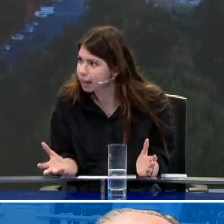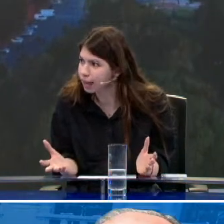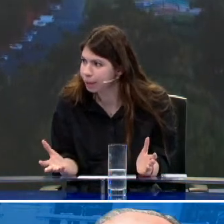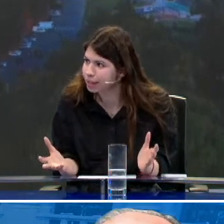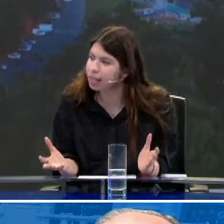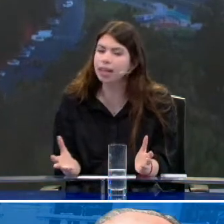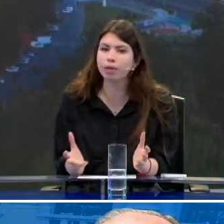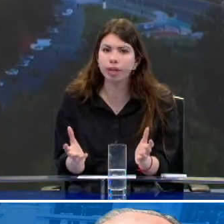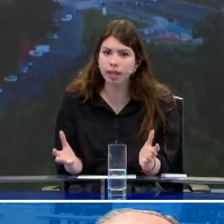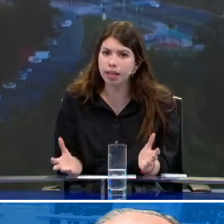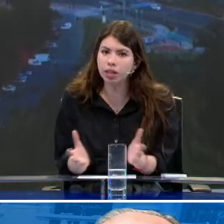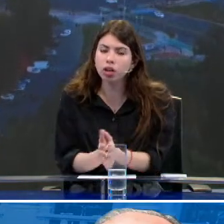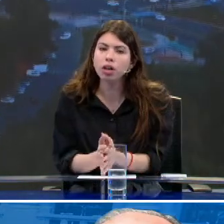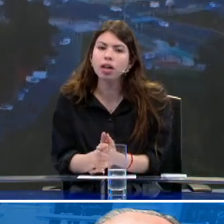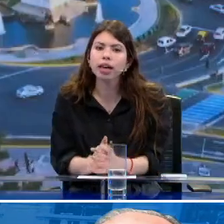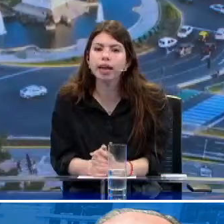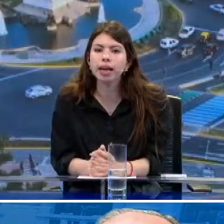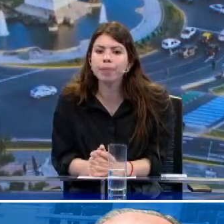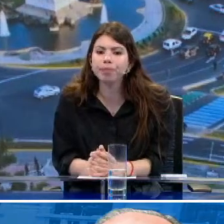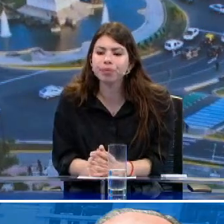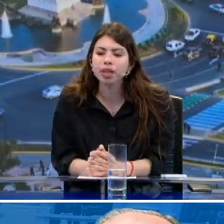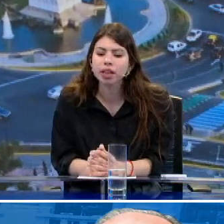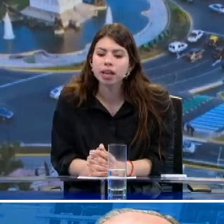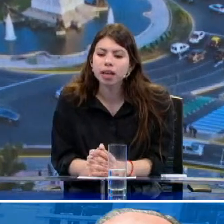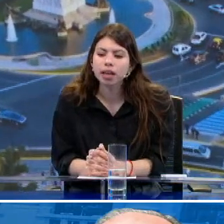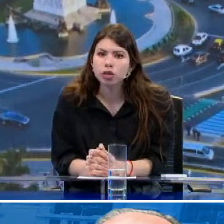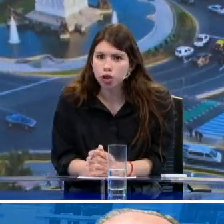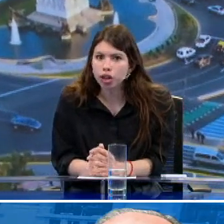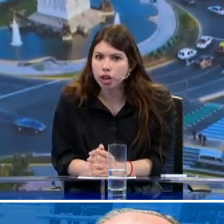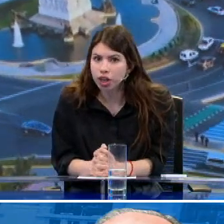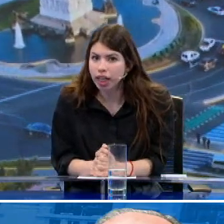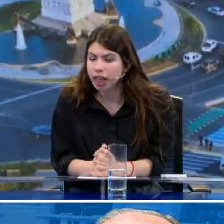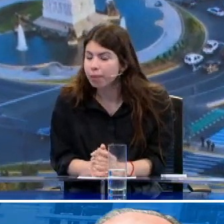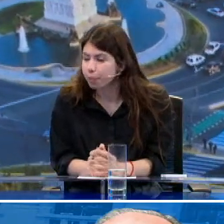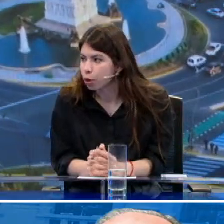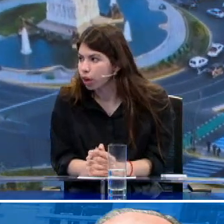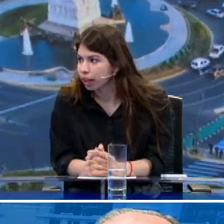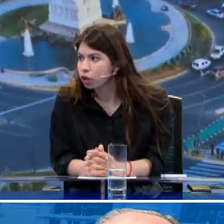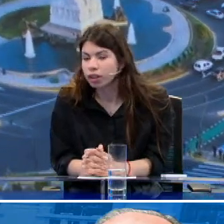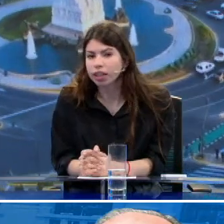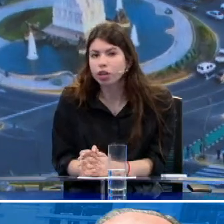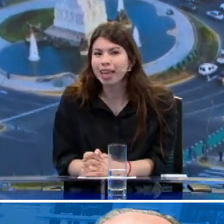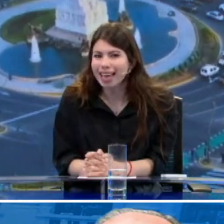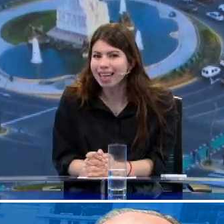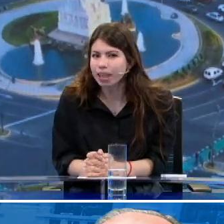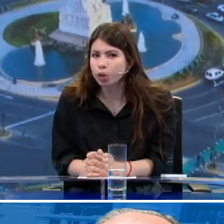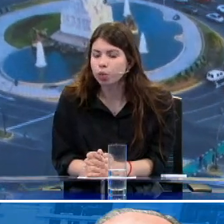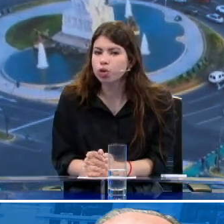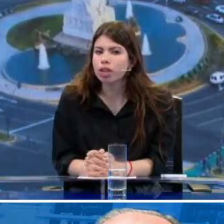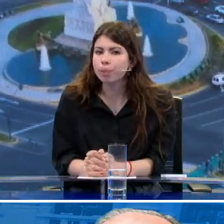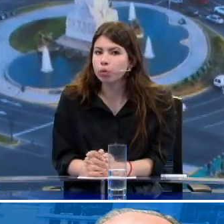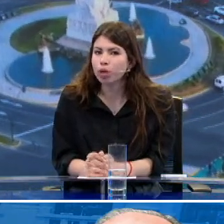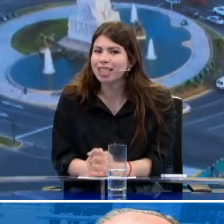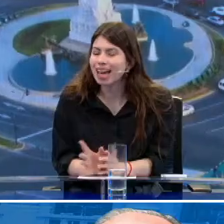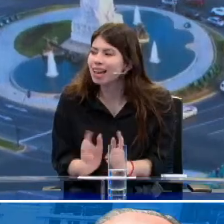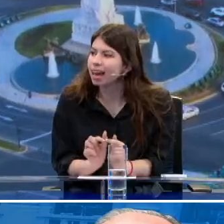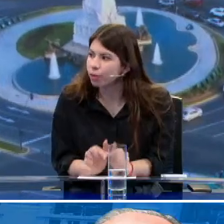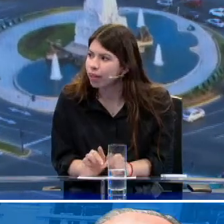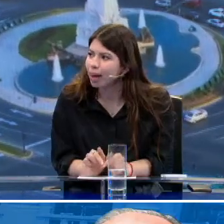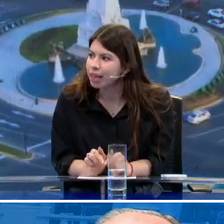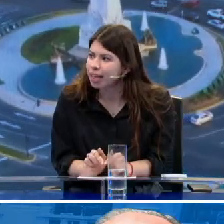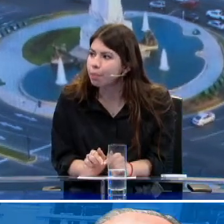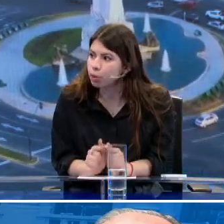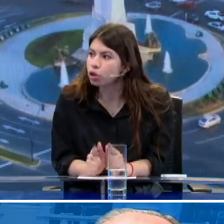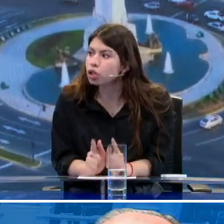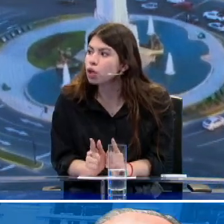de discapacidad, de fentanilo. Yo creo que, por lo que tengo entendido, en el discurso de apertura ya el jefe